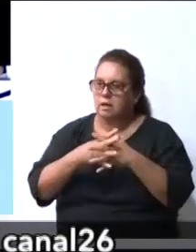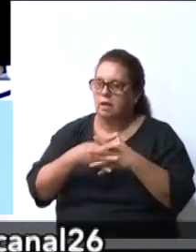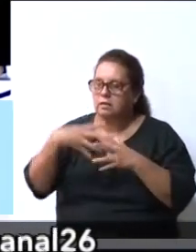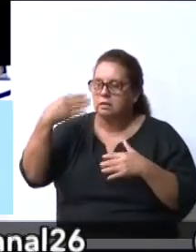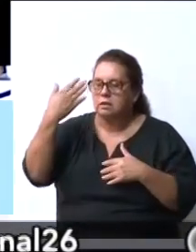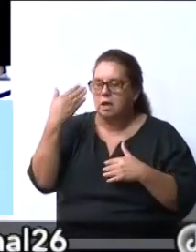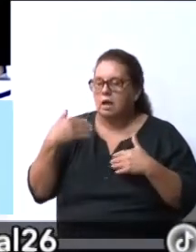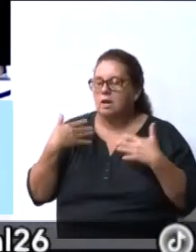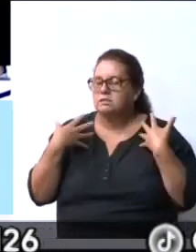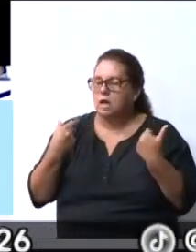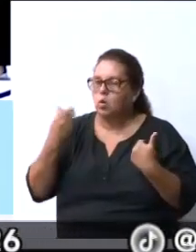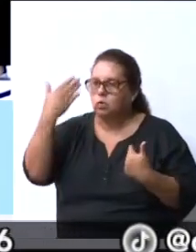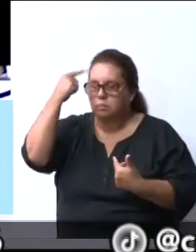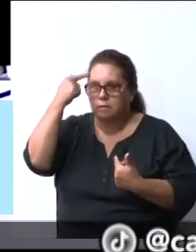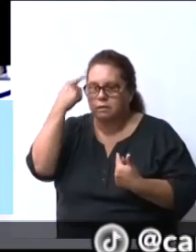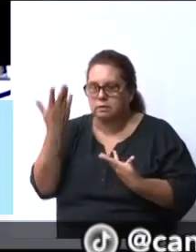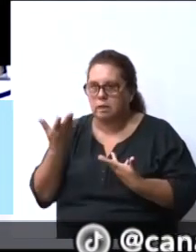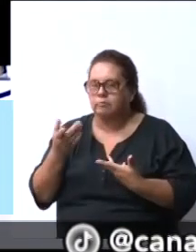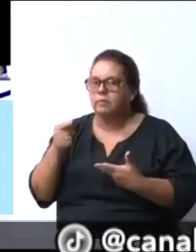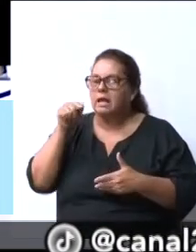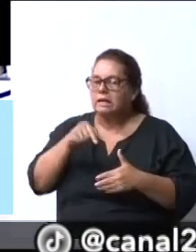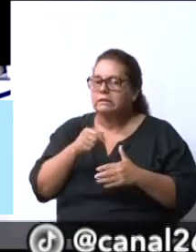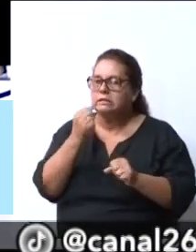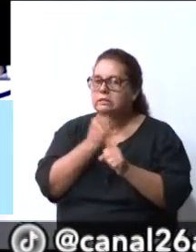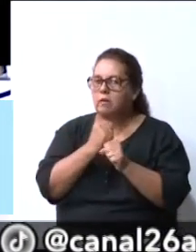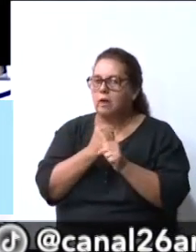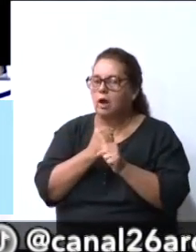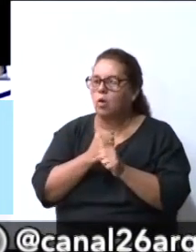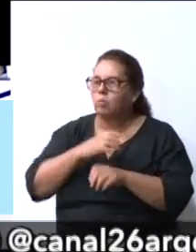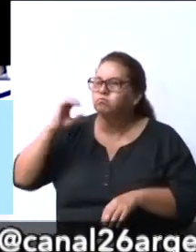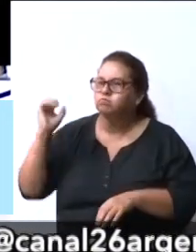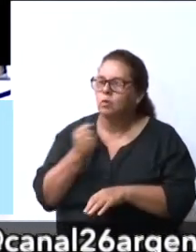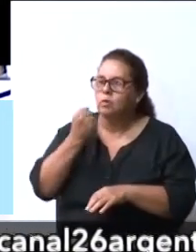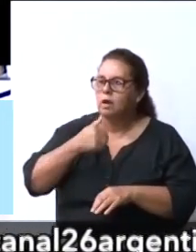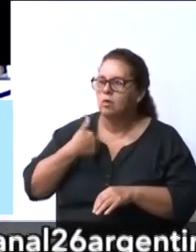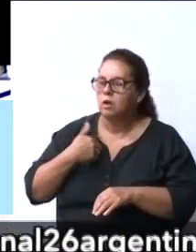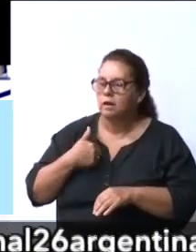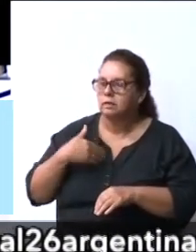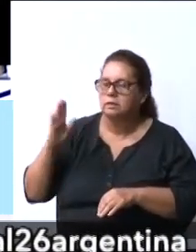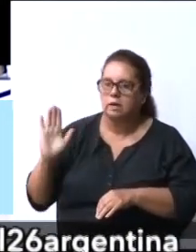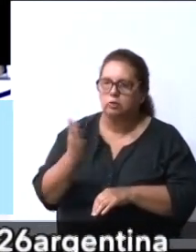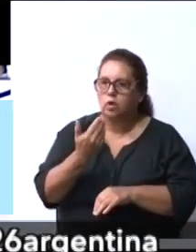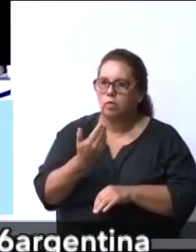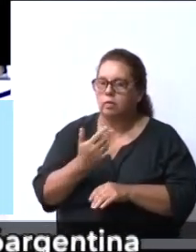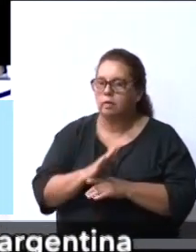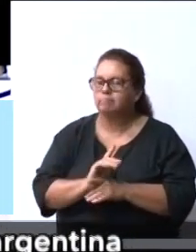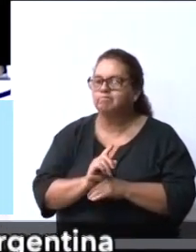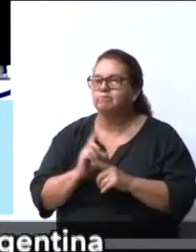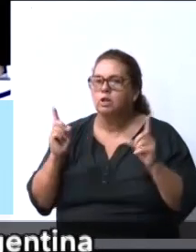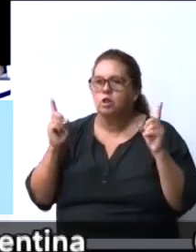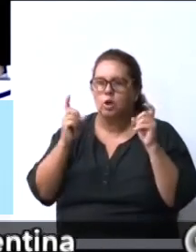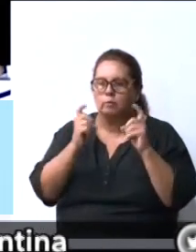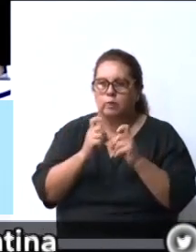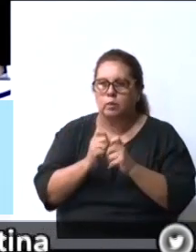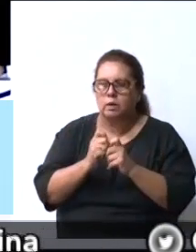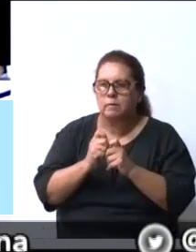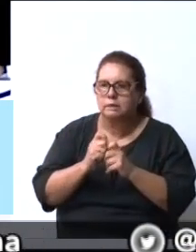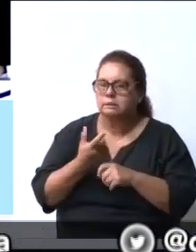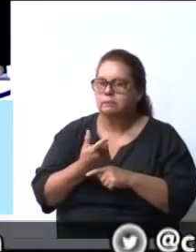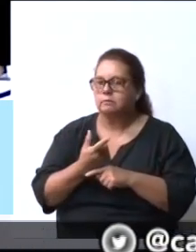trabajo tenemos que lograrlo en toda la Argentina, donde los principales problemas están relacionados con la inequidad y la